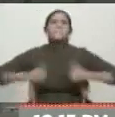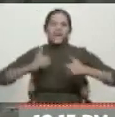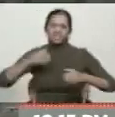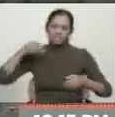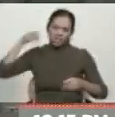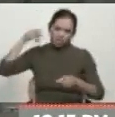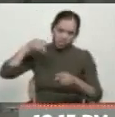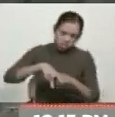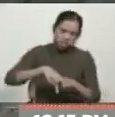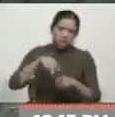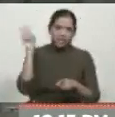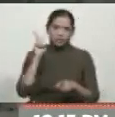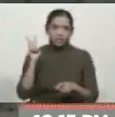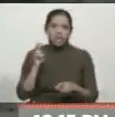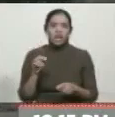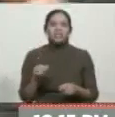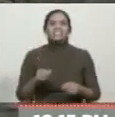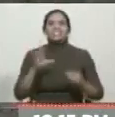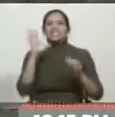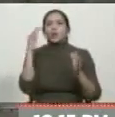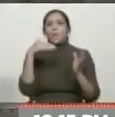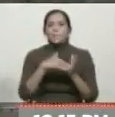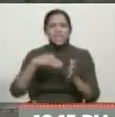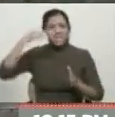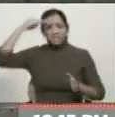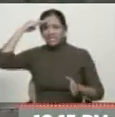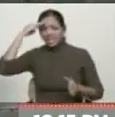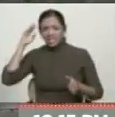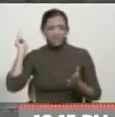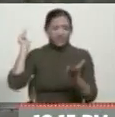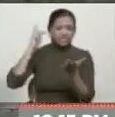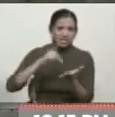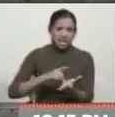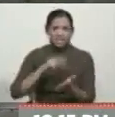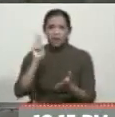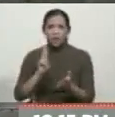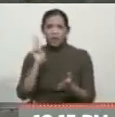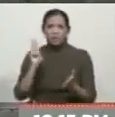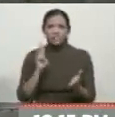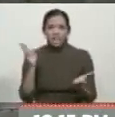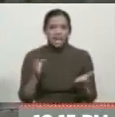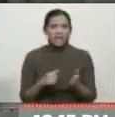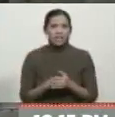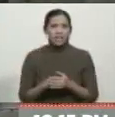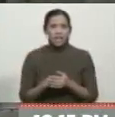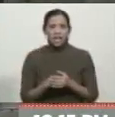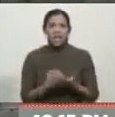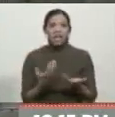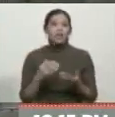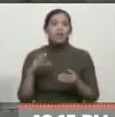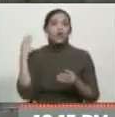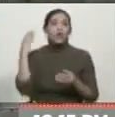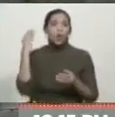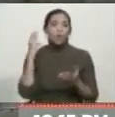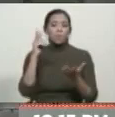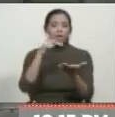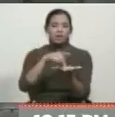Venezuela. 5.000 marines que iban a llegar y que iban a utilizar como cabeza de playa a Colombia.